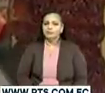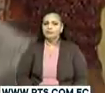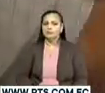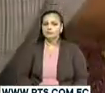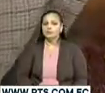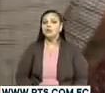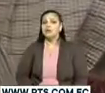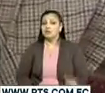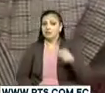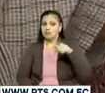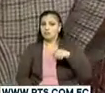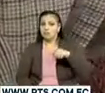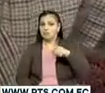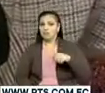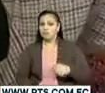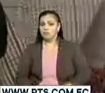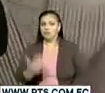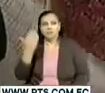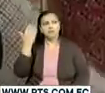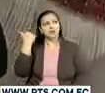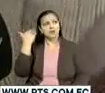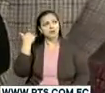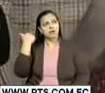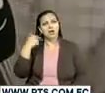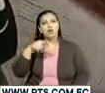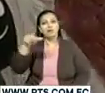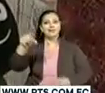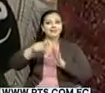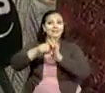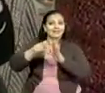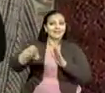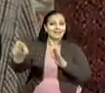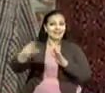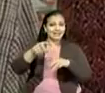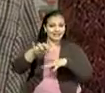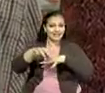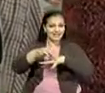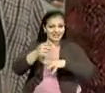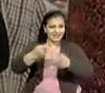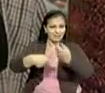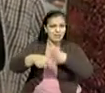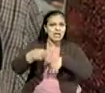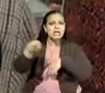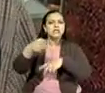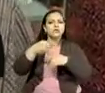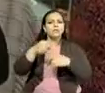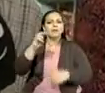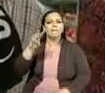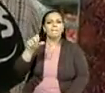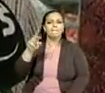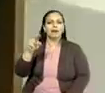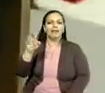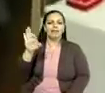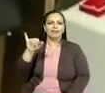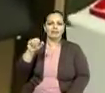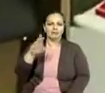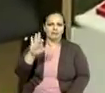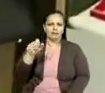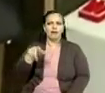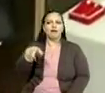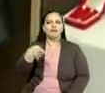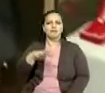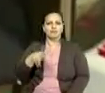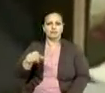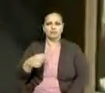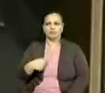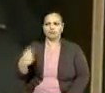hay joyería que a la vuelta robaron la vez pasada la Martita aquí a la vuelta. Y aquí nosotros siempre estamos pilas con los ladrones. Los comerciantes